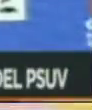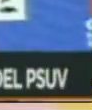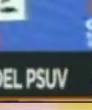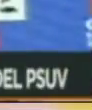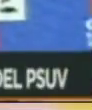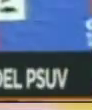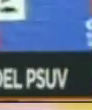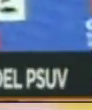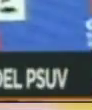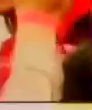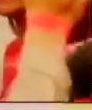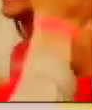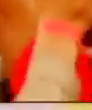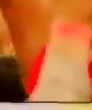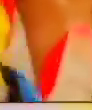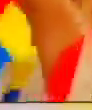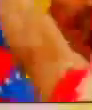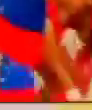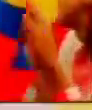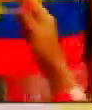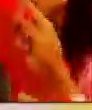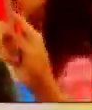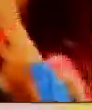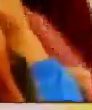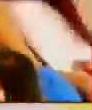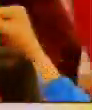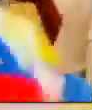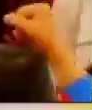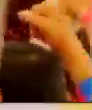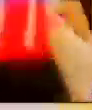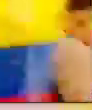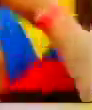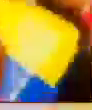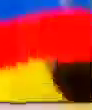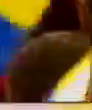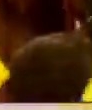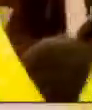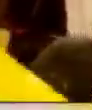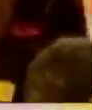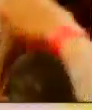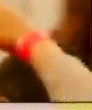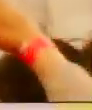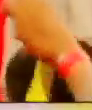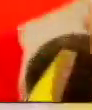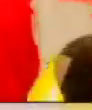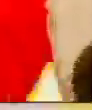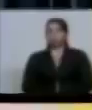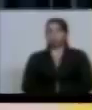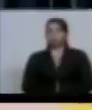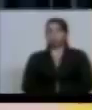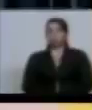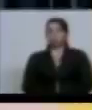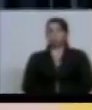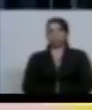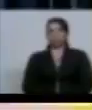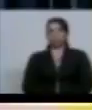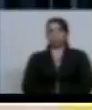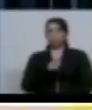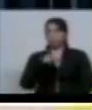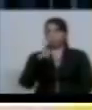es como atacar el territorio y la soberanía del país cuya embajada se está agrediendo. Y en esa